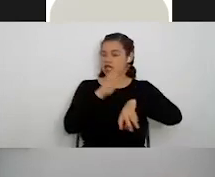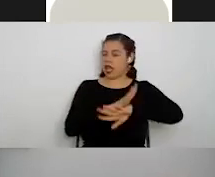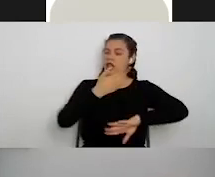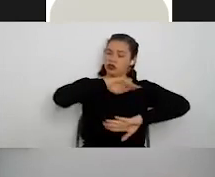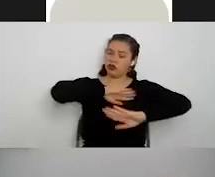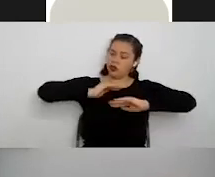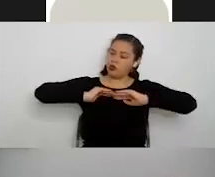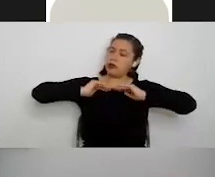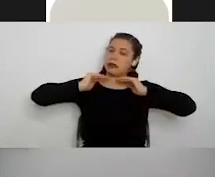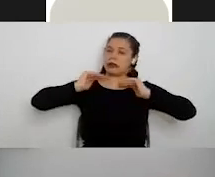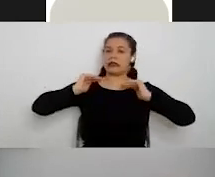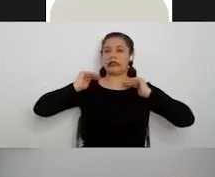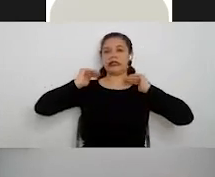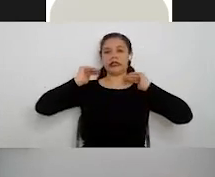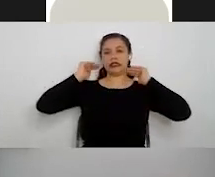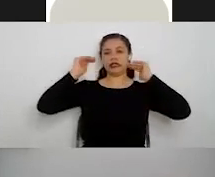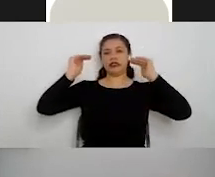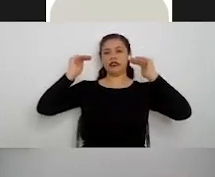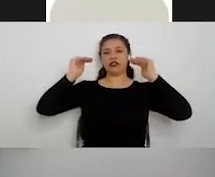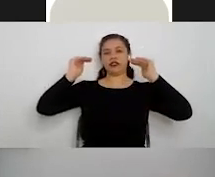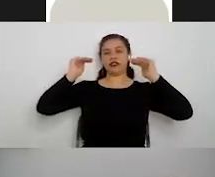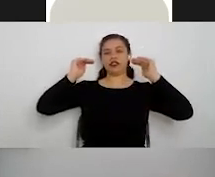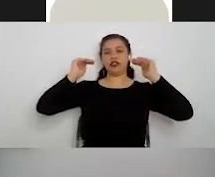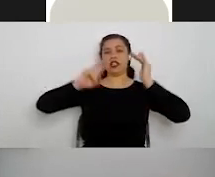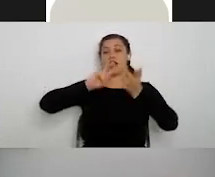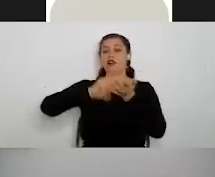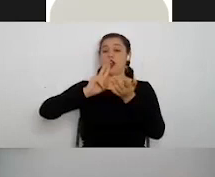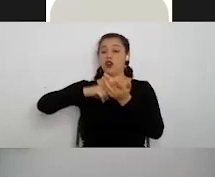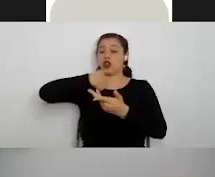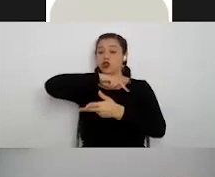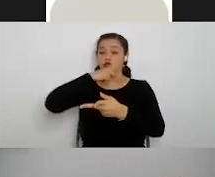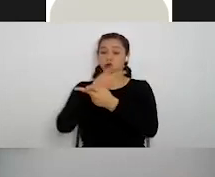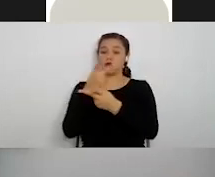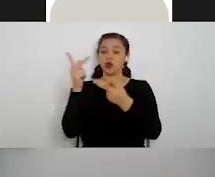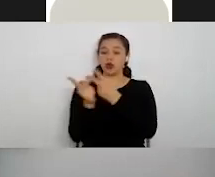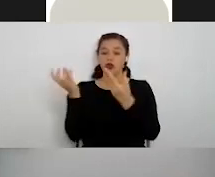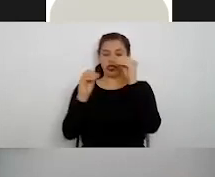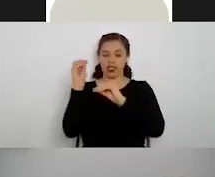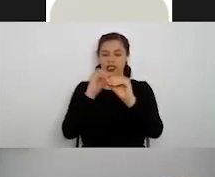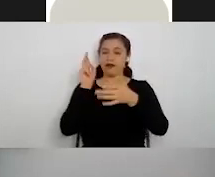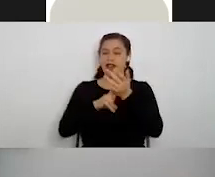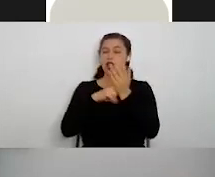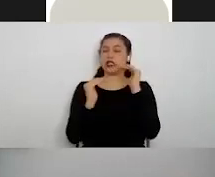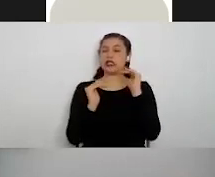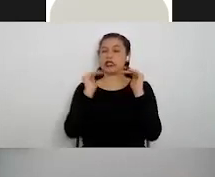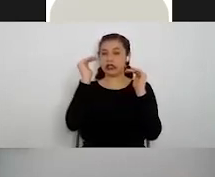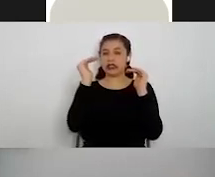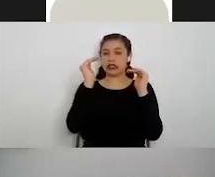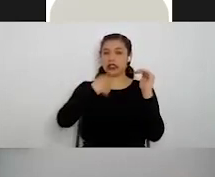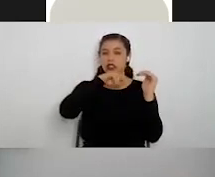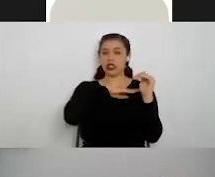tenemos el valor de lo que producimos, ya está arriba de eso. Y estamos a nada de que estemos por